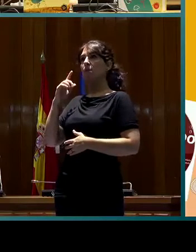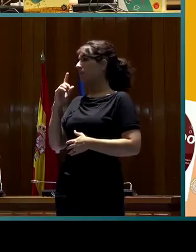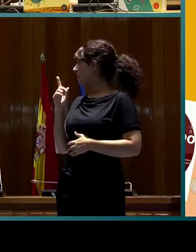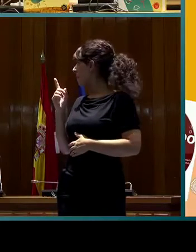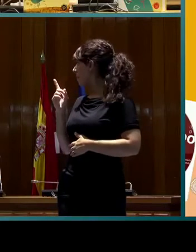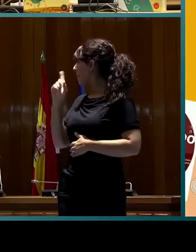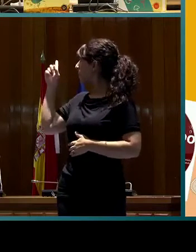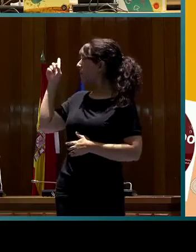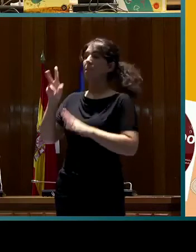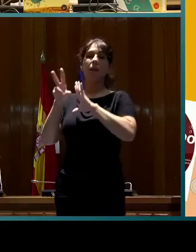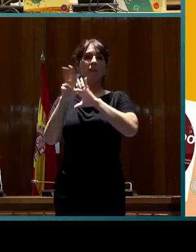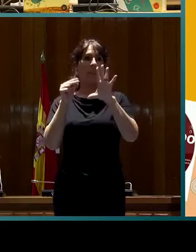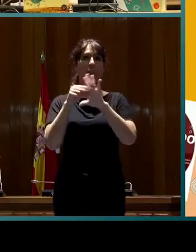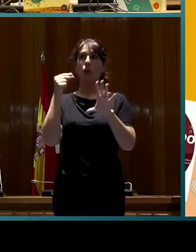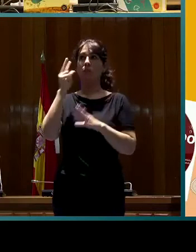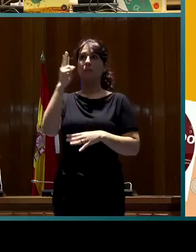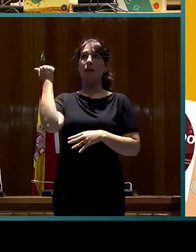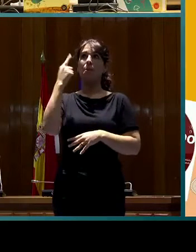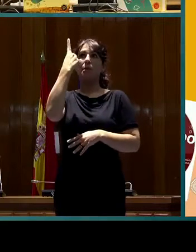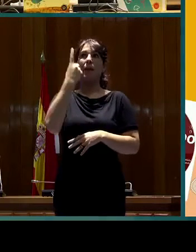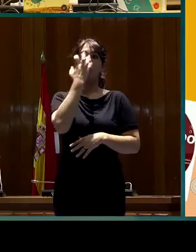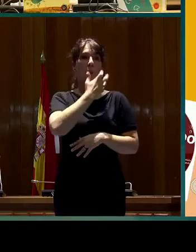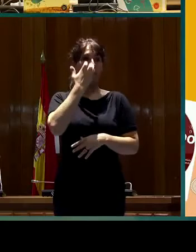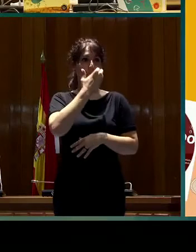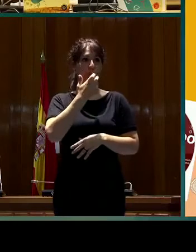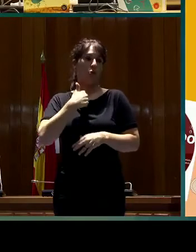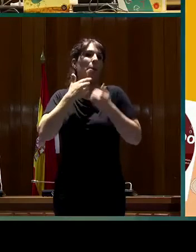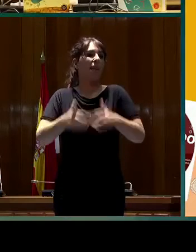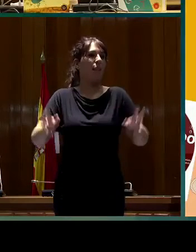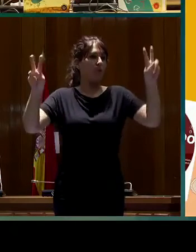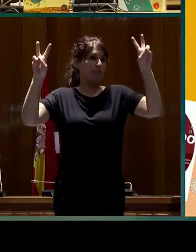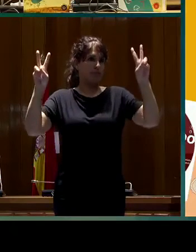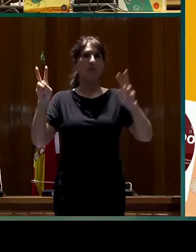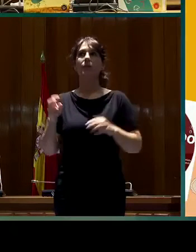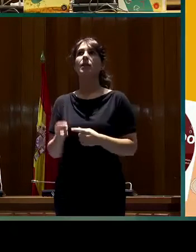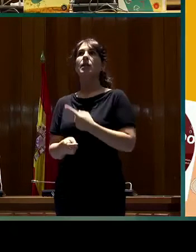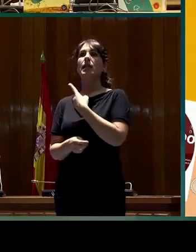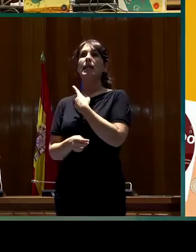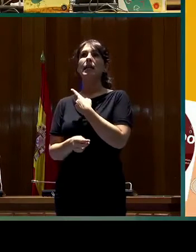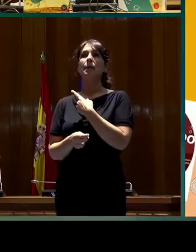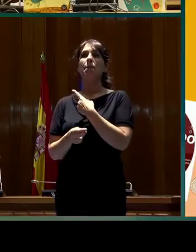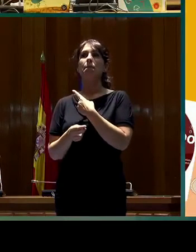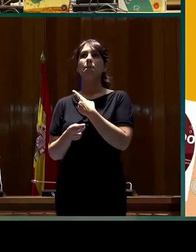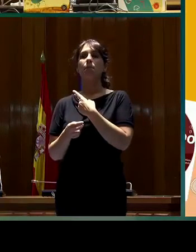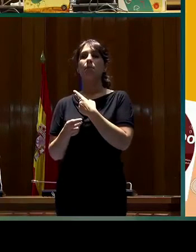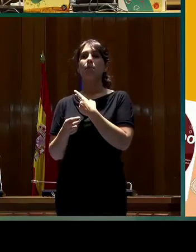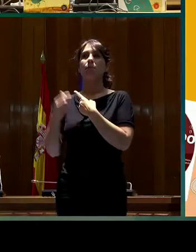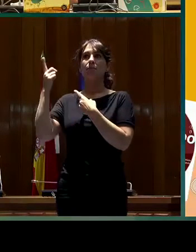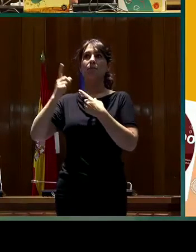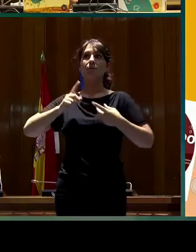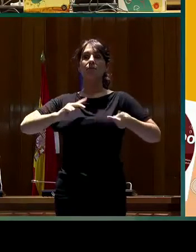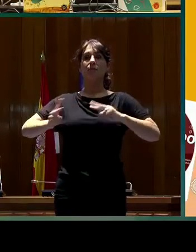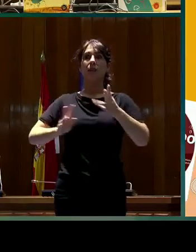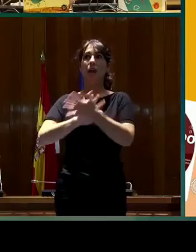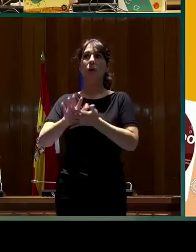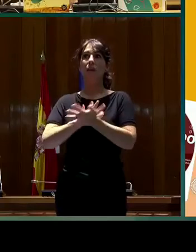puede ver uno de los títulos del primer cuento, que me he perdido, y además la interpretación en lengua de signos